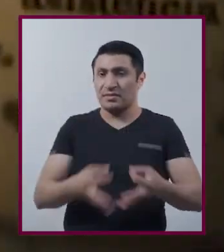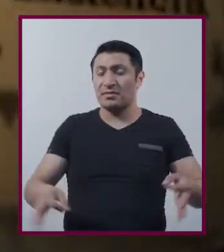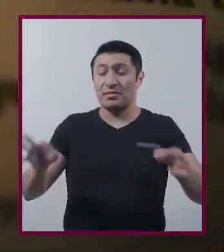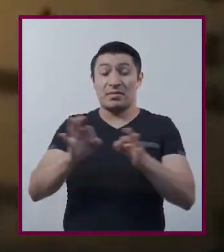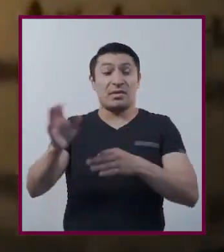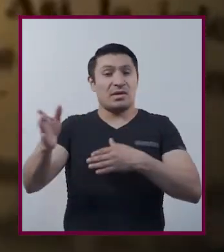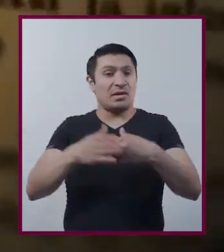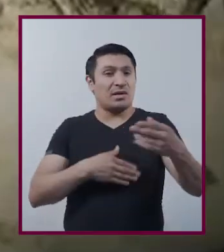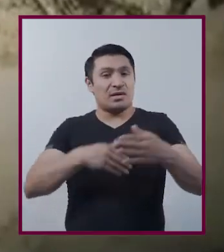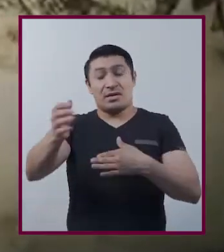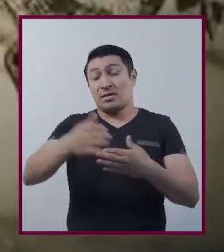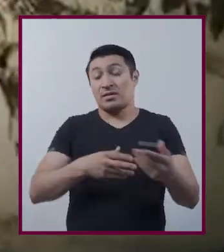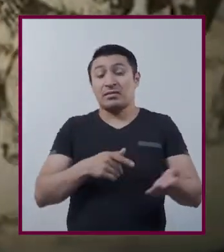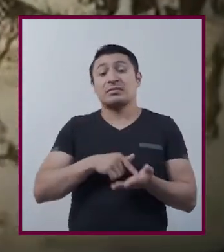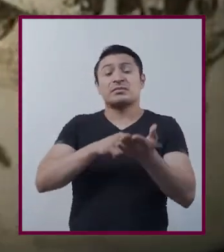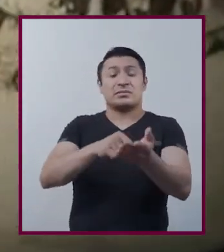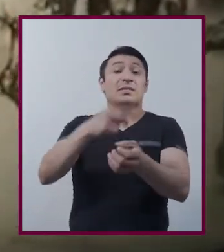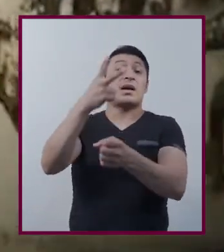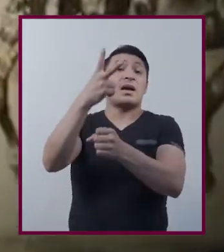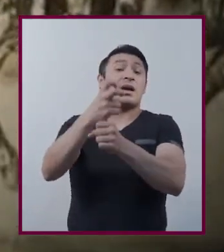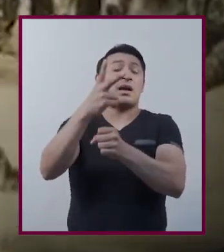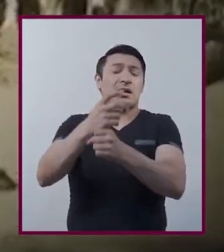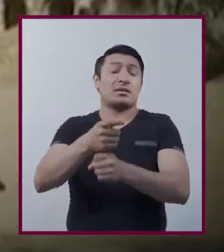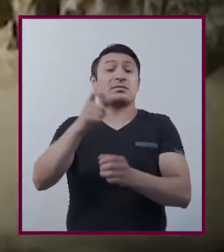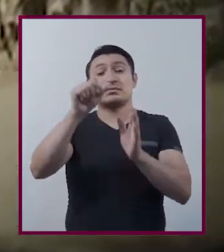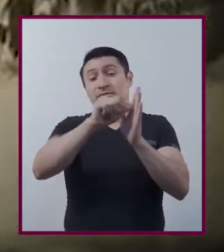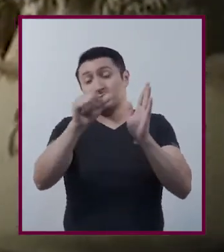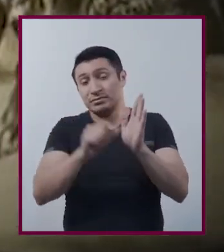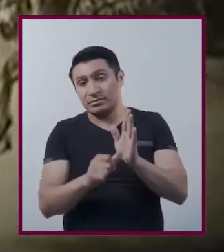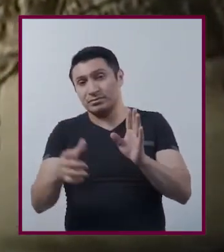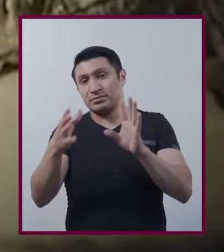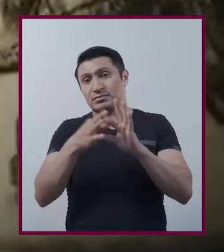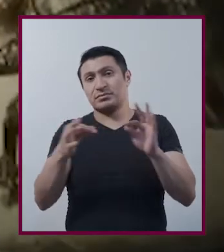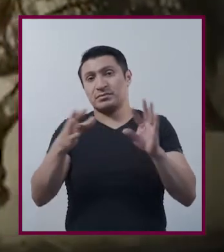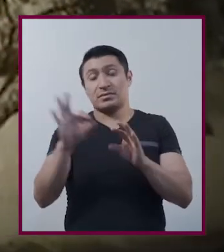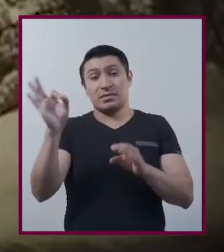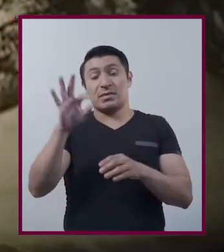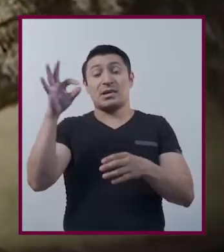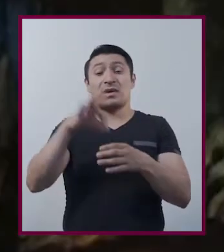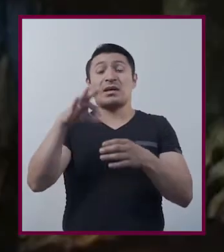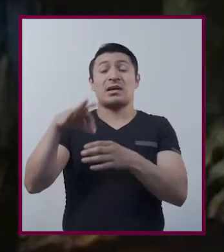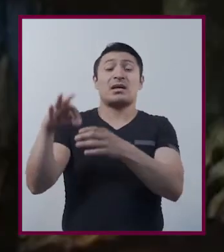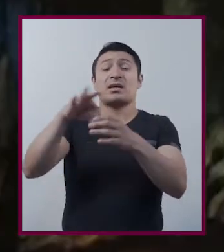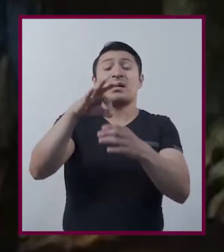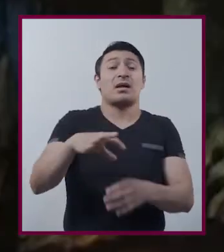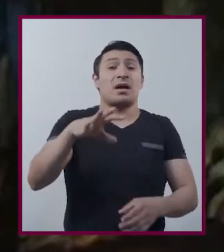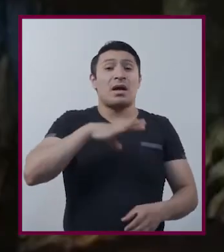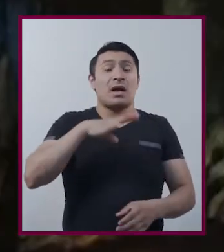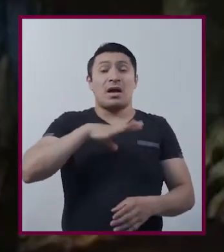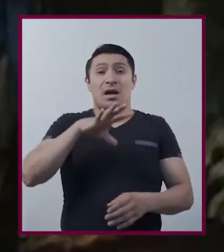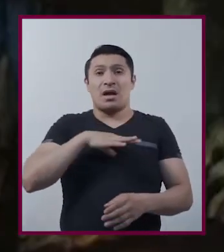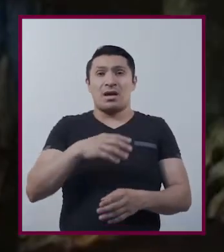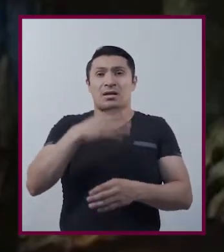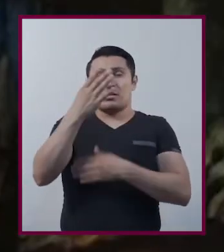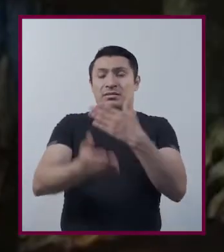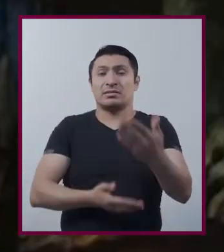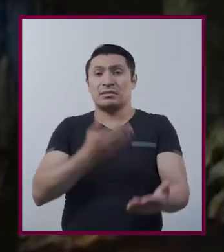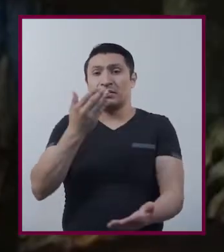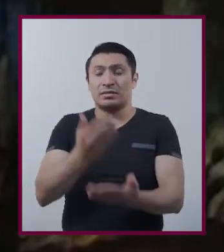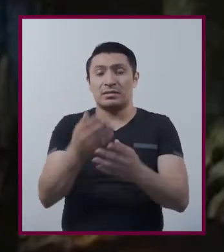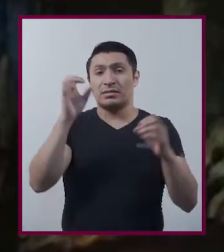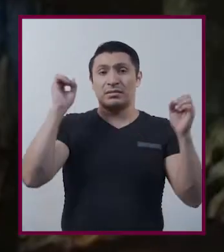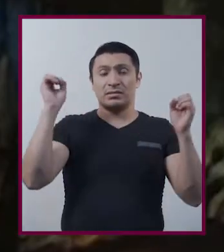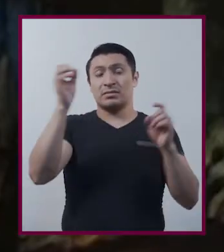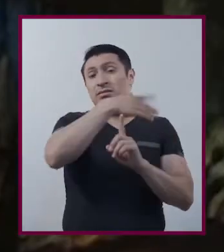que más destacaba por la novedad que proponía era el segundo. En el caso de entrar en campaña, habrá un servicio